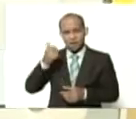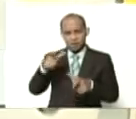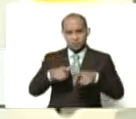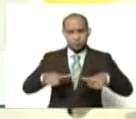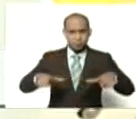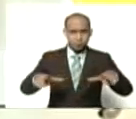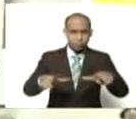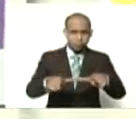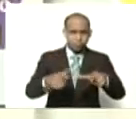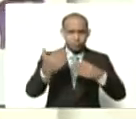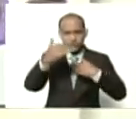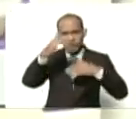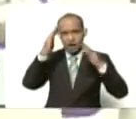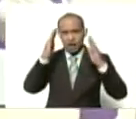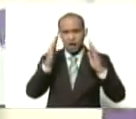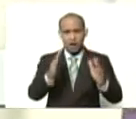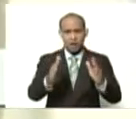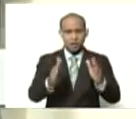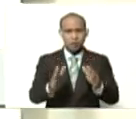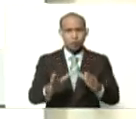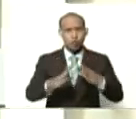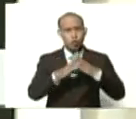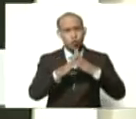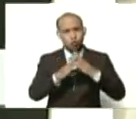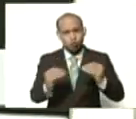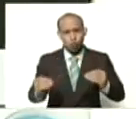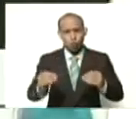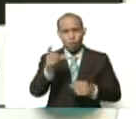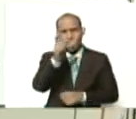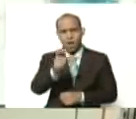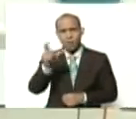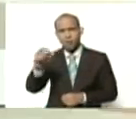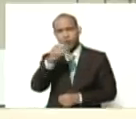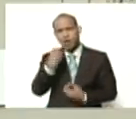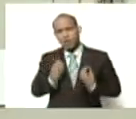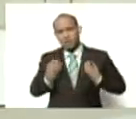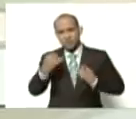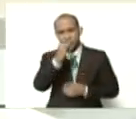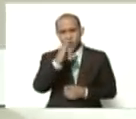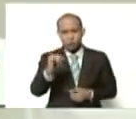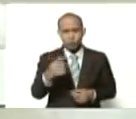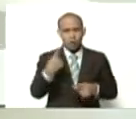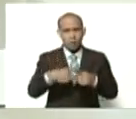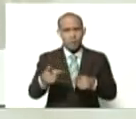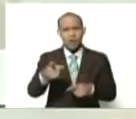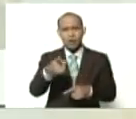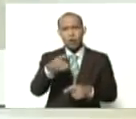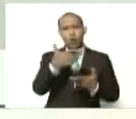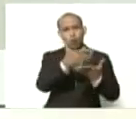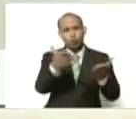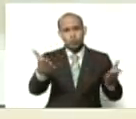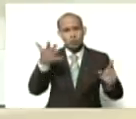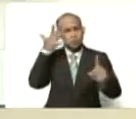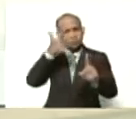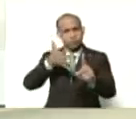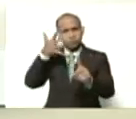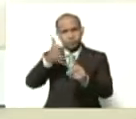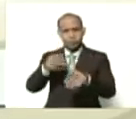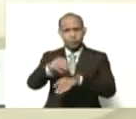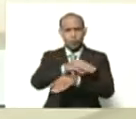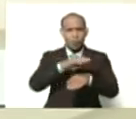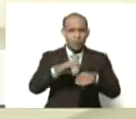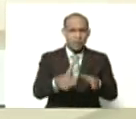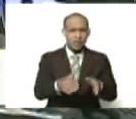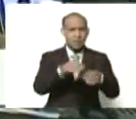oncológica que atiende casi al occidente del país. Sin embargo, presidente, aquí estamos, pues, como usted ha orientado a través del Ministerio del Poder